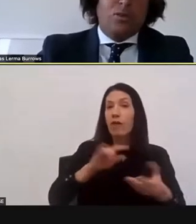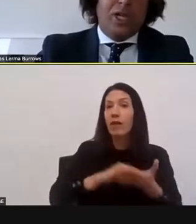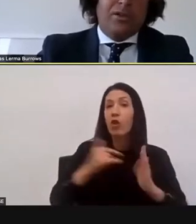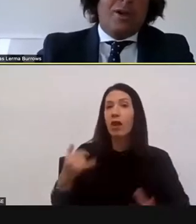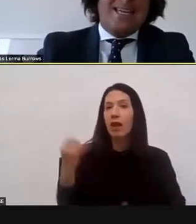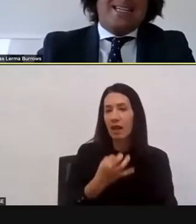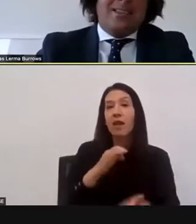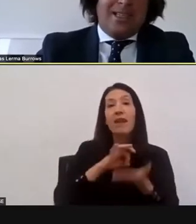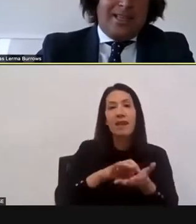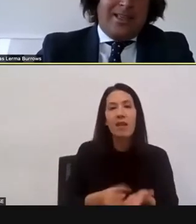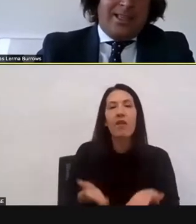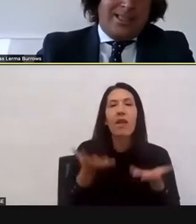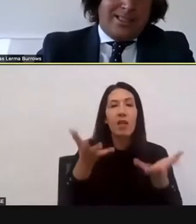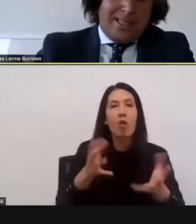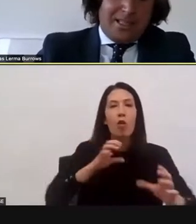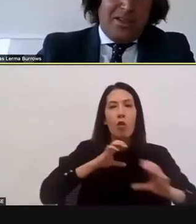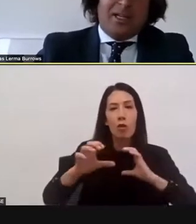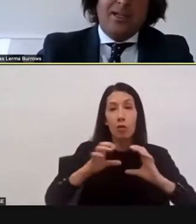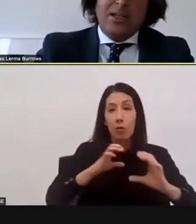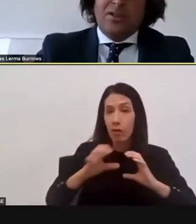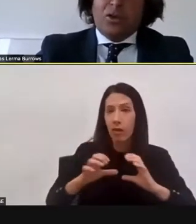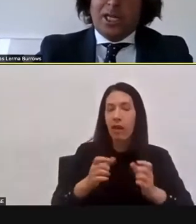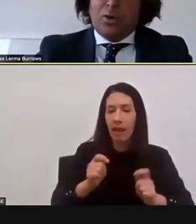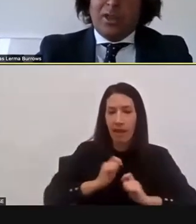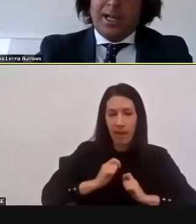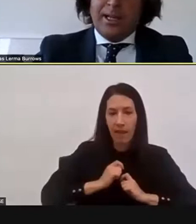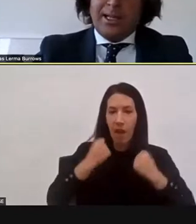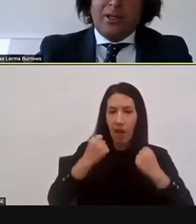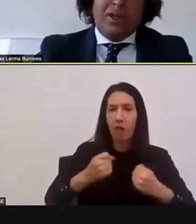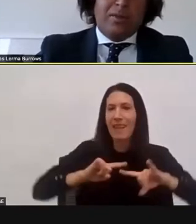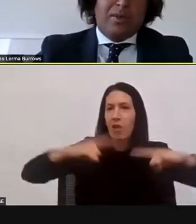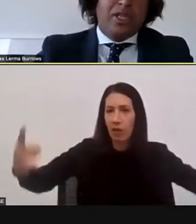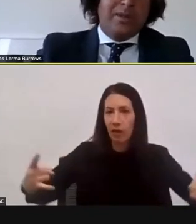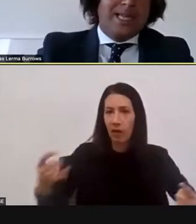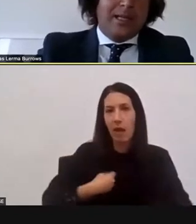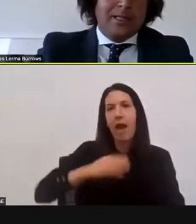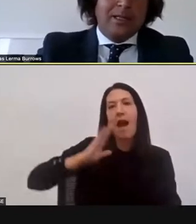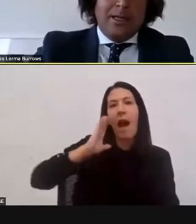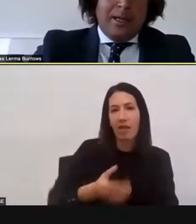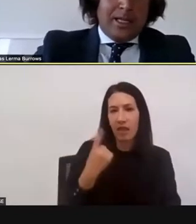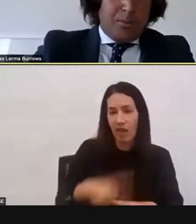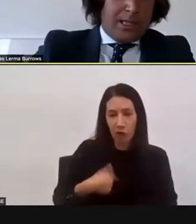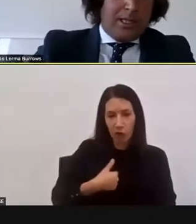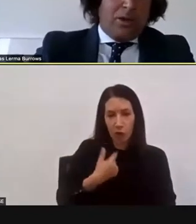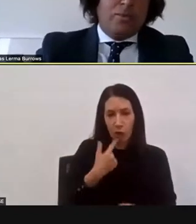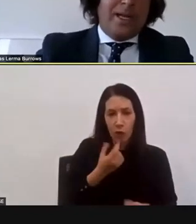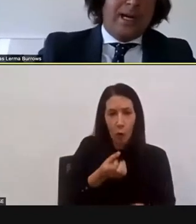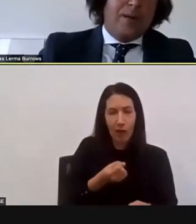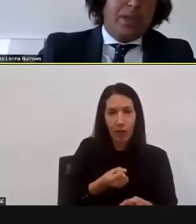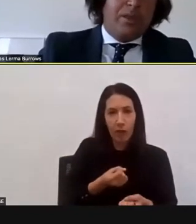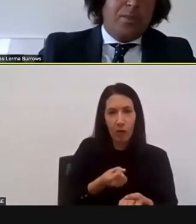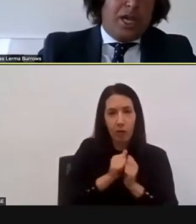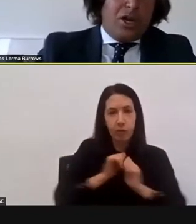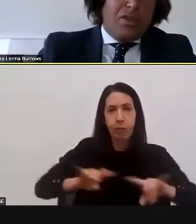de la comunicación que intensifica de forma exponencial el daño de afirmaciones y mensajes. Es importante, y lo ha dicho Miguel Ángel